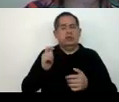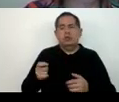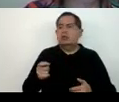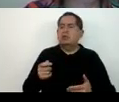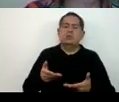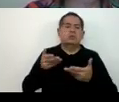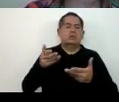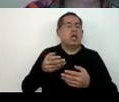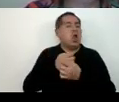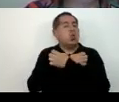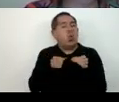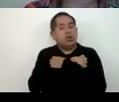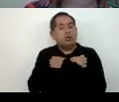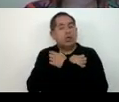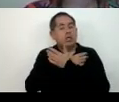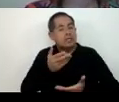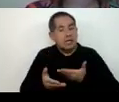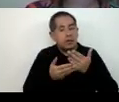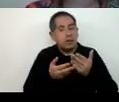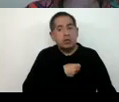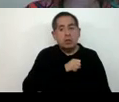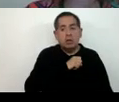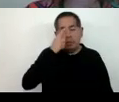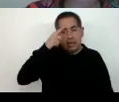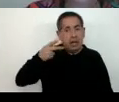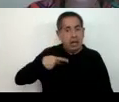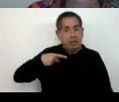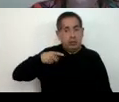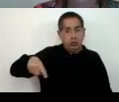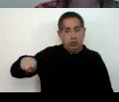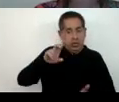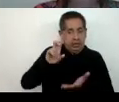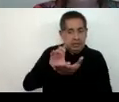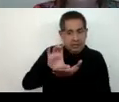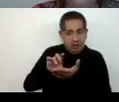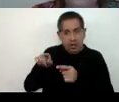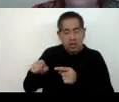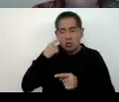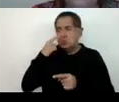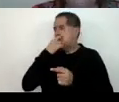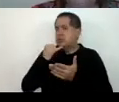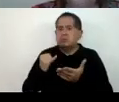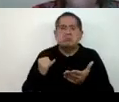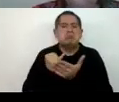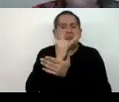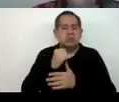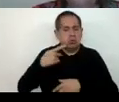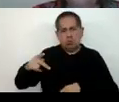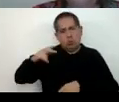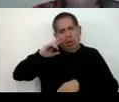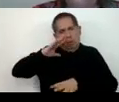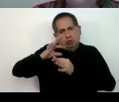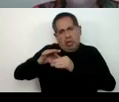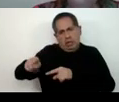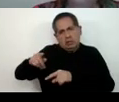proporcionar educación y servicios de salud para que las personas con discapacidad puedan decidir de manera libre y responsable sobre